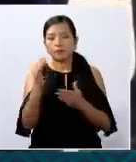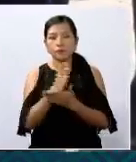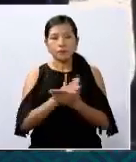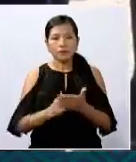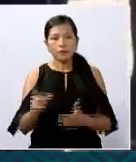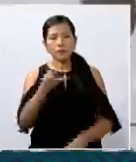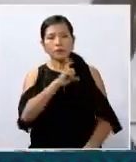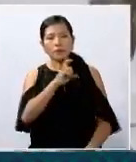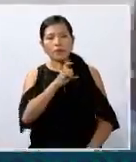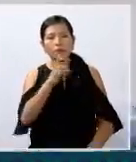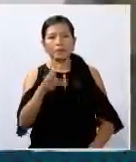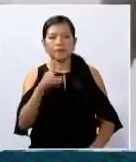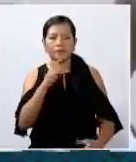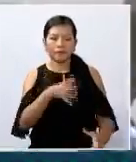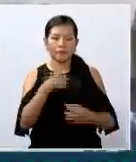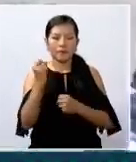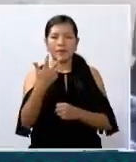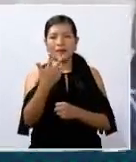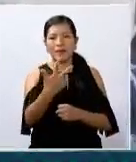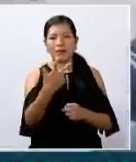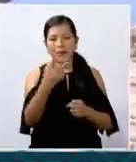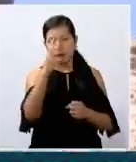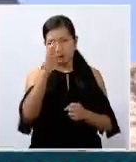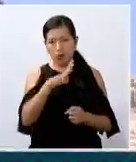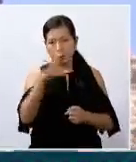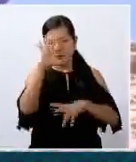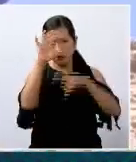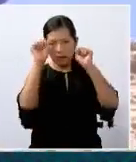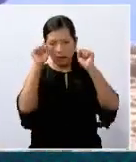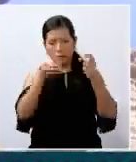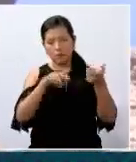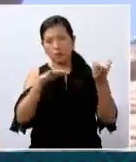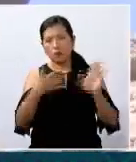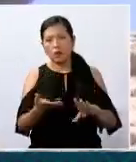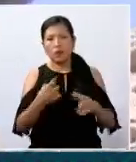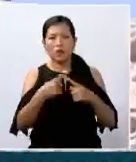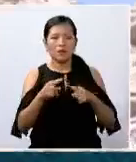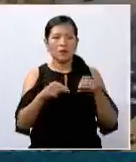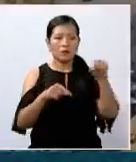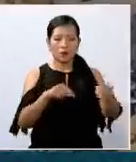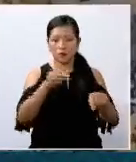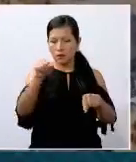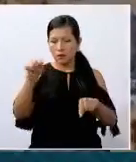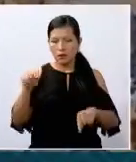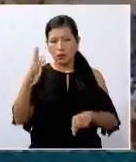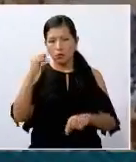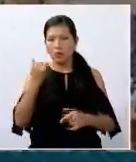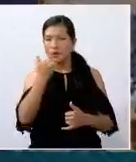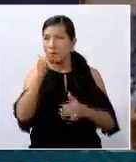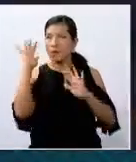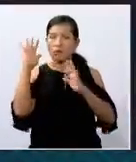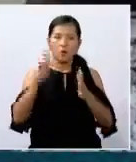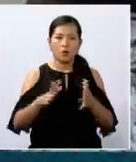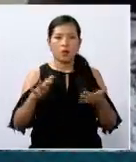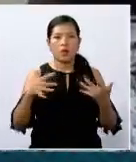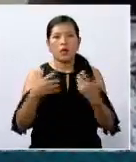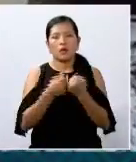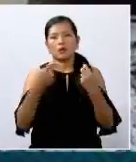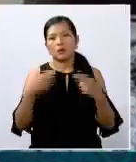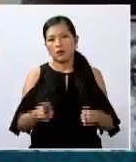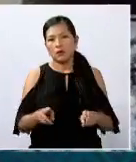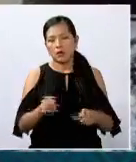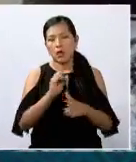procedió al levantamiento de 3 cadáveres de trabajadores mineros que perecieron en diferentes bocaminas a consecuencia de accidentes laborales, como